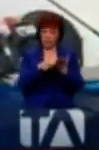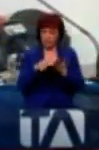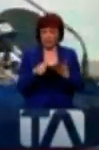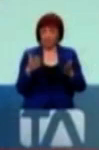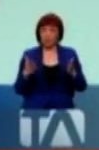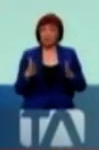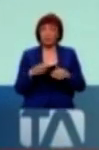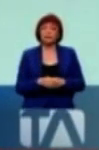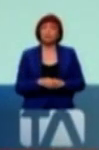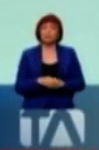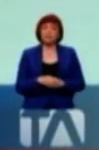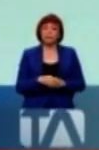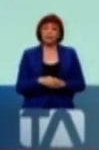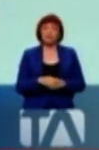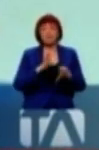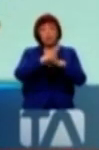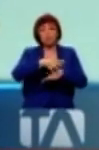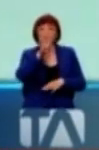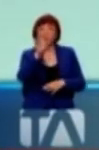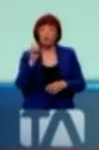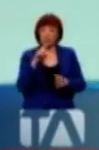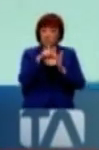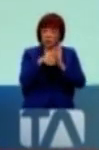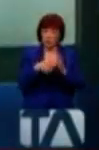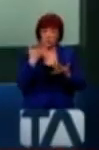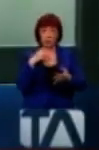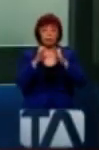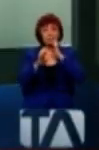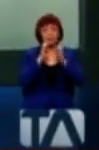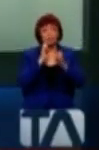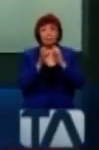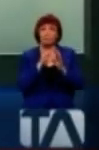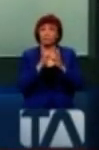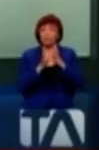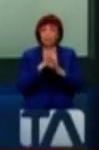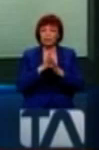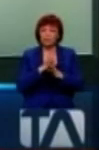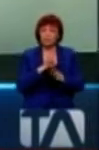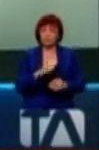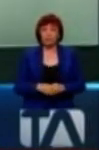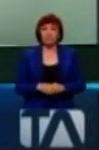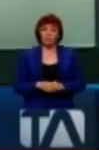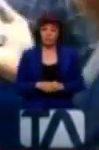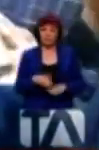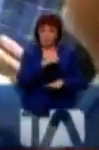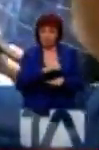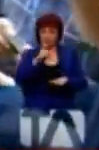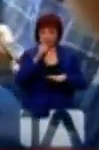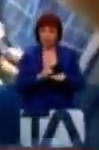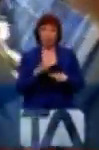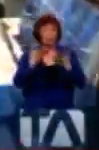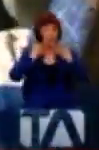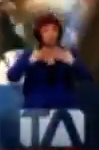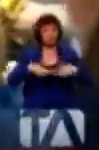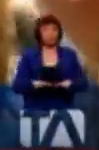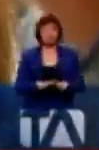Albornoz. Luego de cerca de 40 minutos frente a la fiscal encargada por la titular, Silvia Juma, el director del diario terminó de rendir